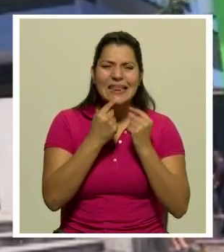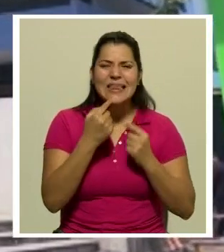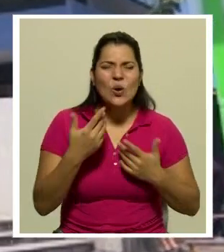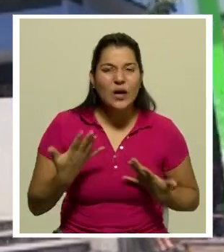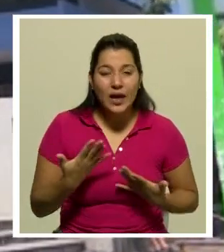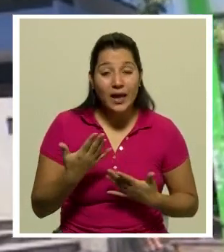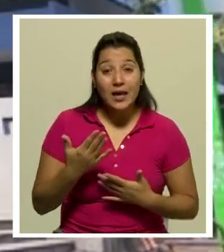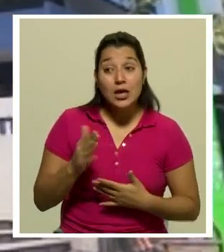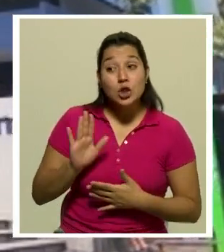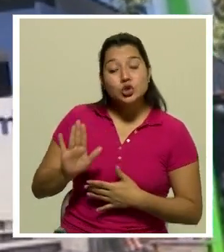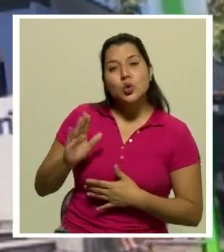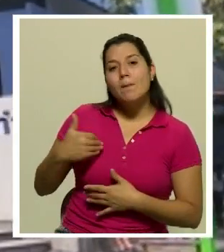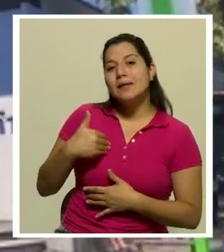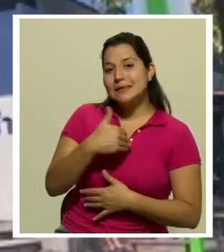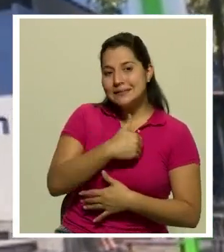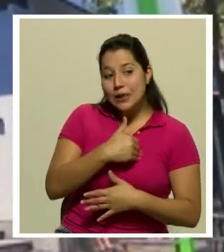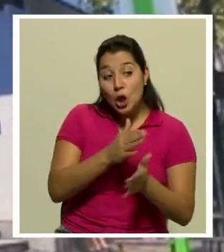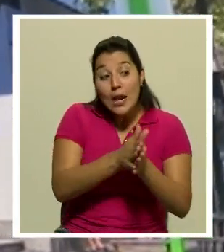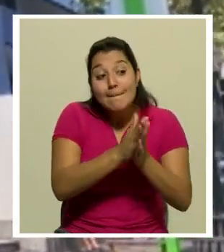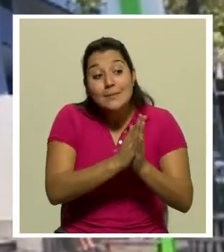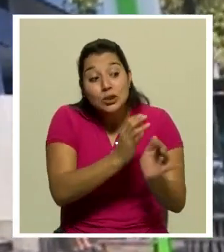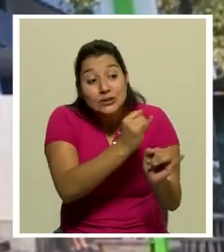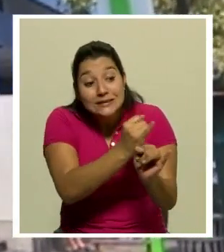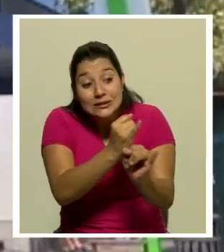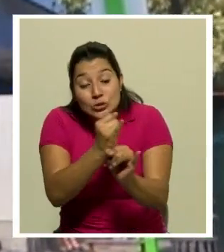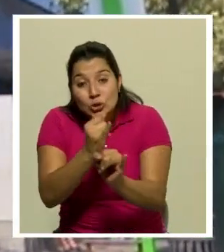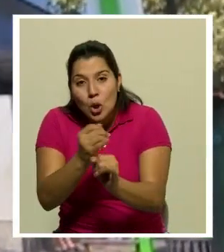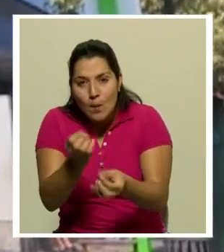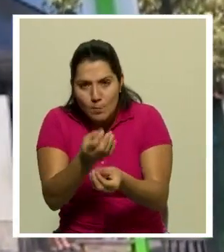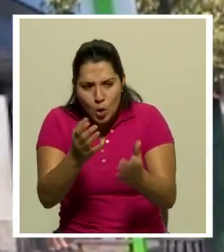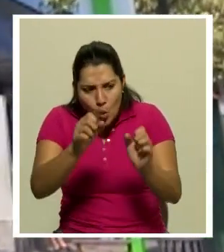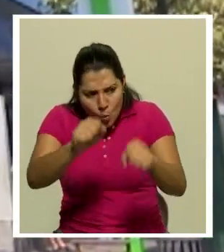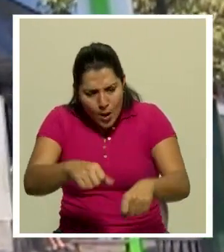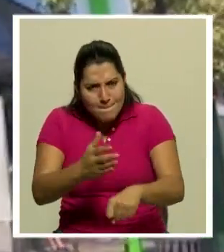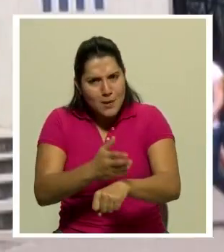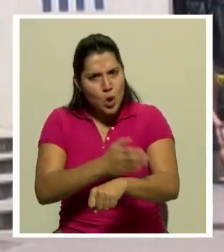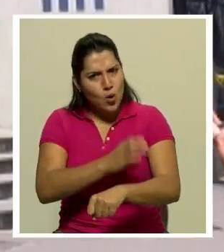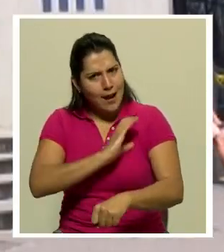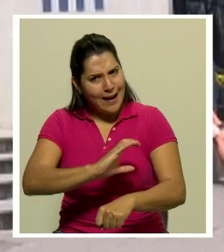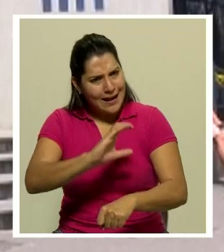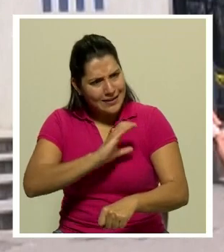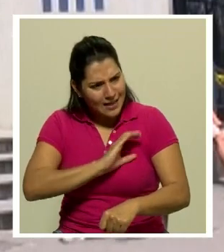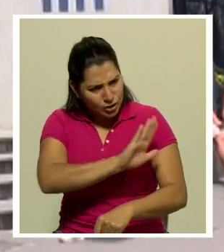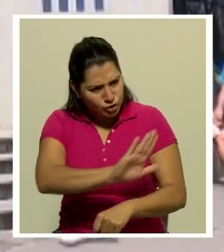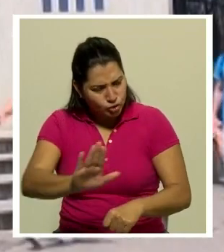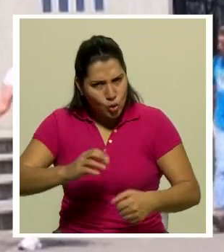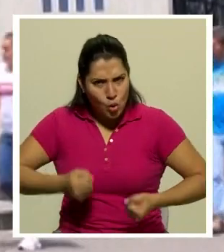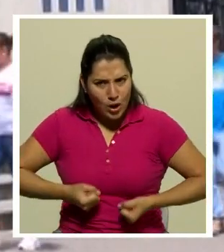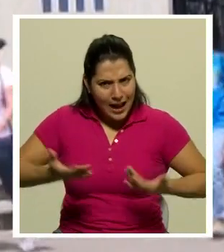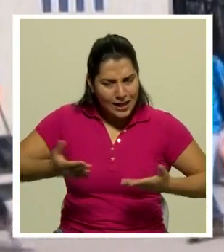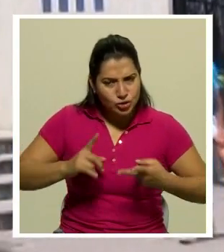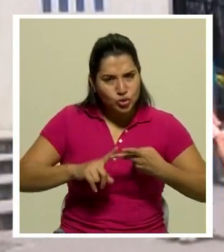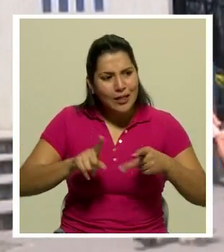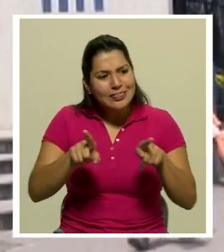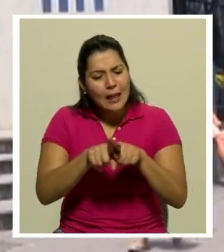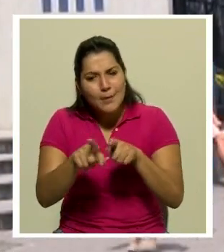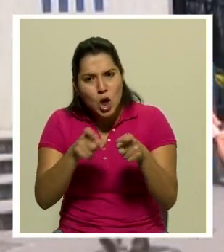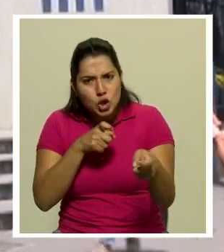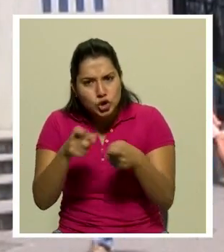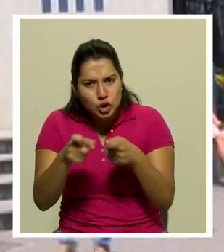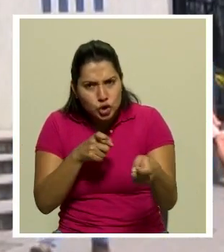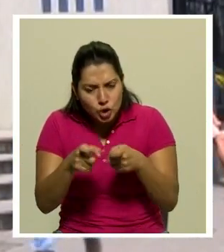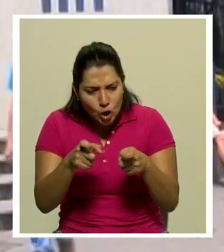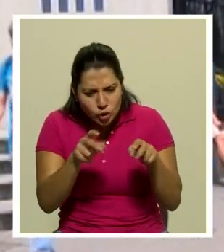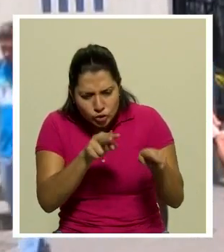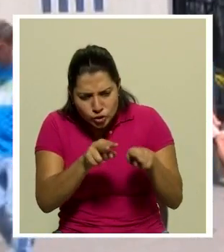que su cartera le solicitó a las instituciones públicas mejorar la calidad del gasto público y los controles de fiscalización